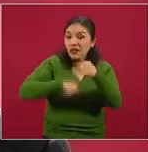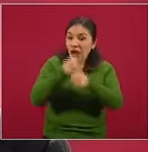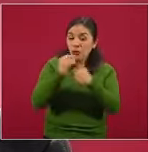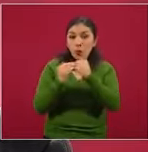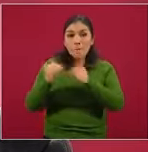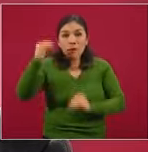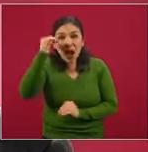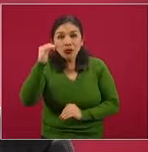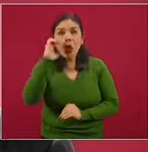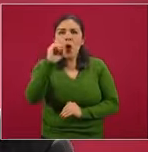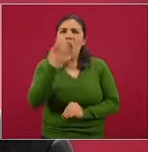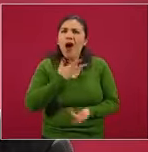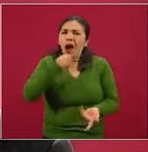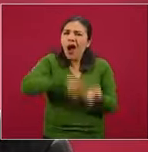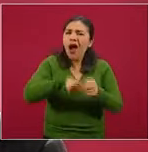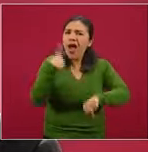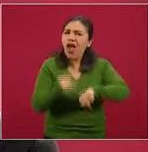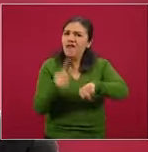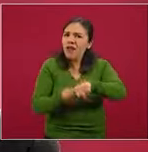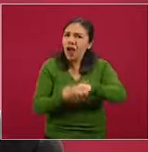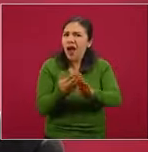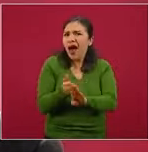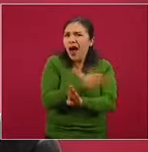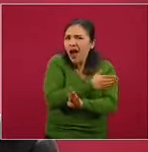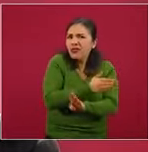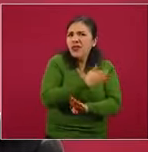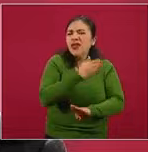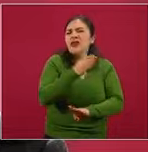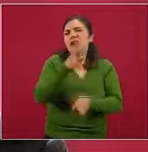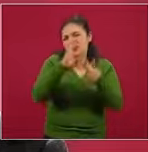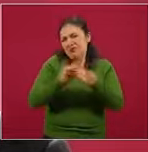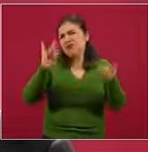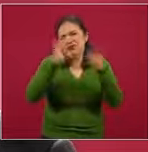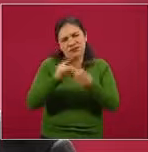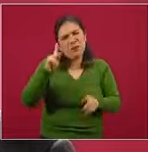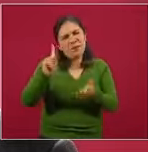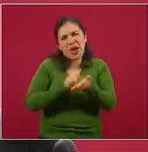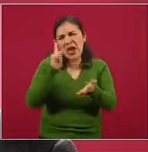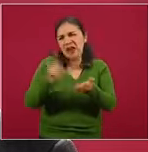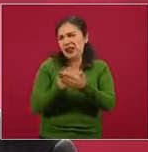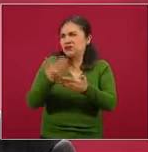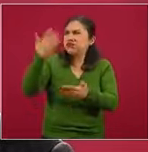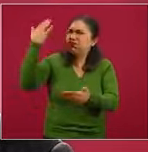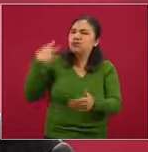años de edad o padecemos alguna enfermedad crónica ampliamente mencionada a lo largo de estas